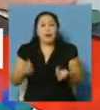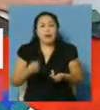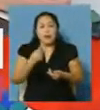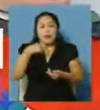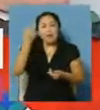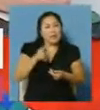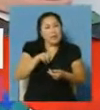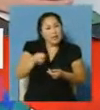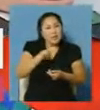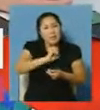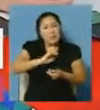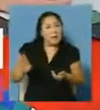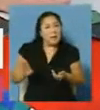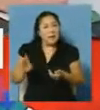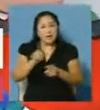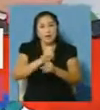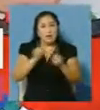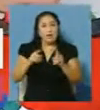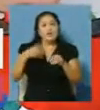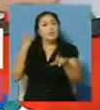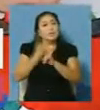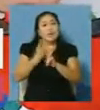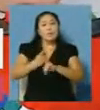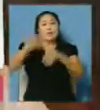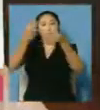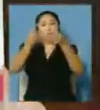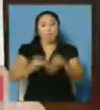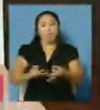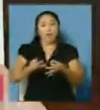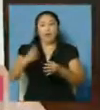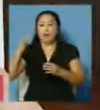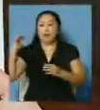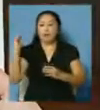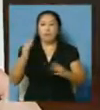cosa no es así, la cosa es por derecha, no es por izquierda ni es por la fuerza.